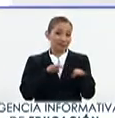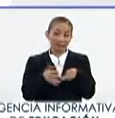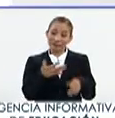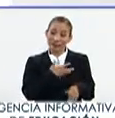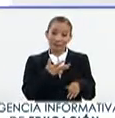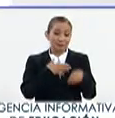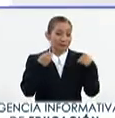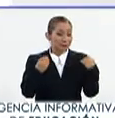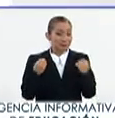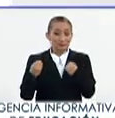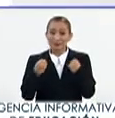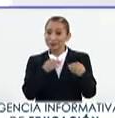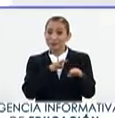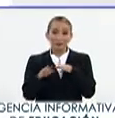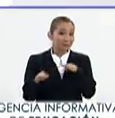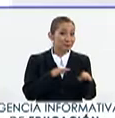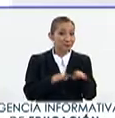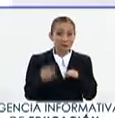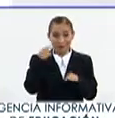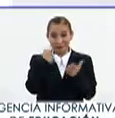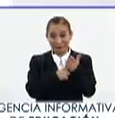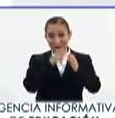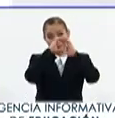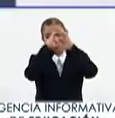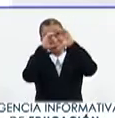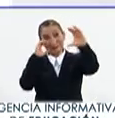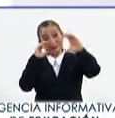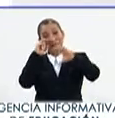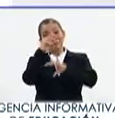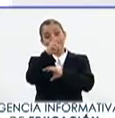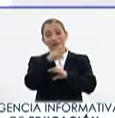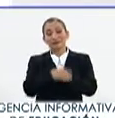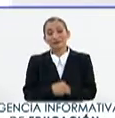Tenemos mucho trabajo en el observatorio.